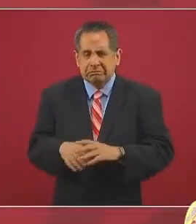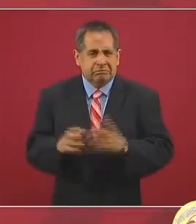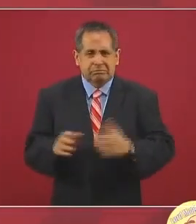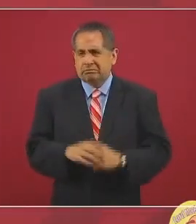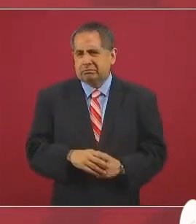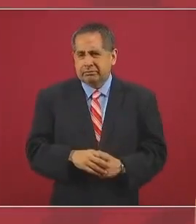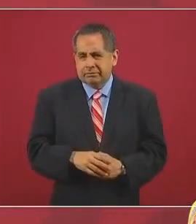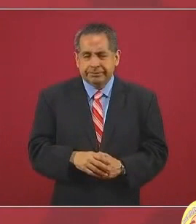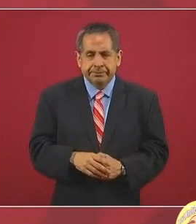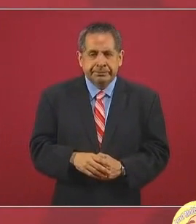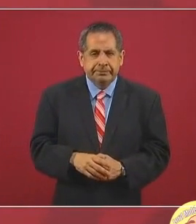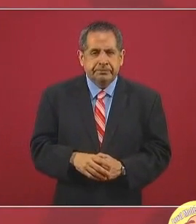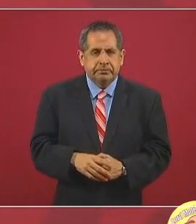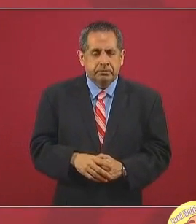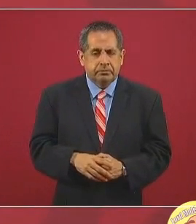se